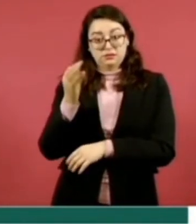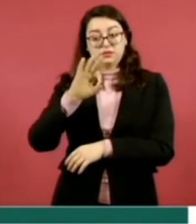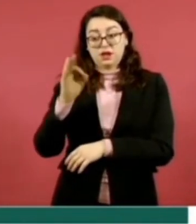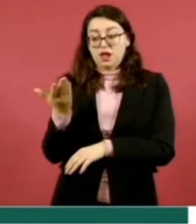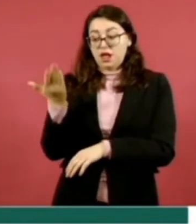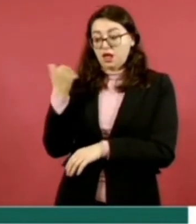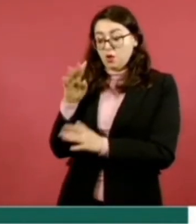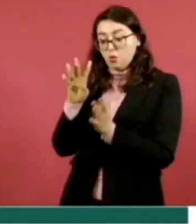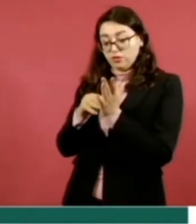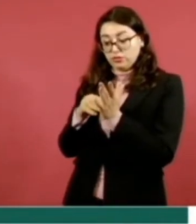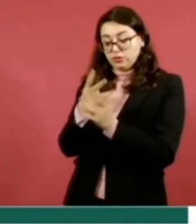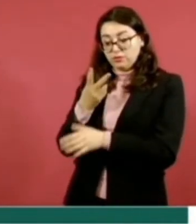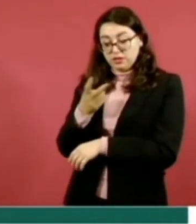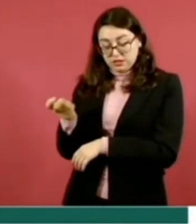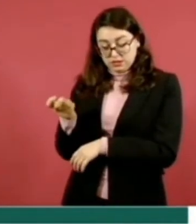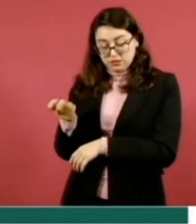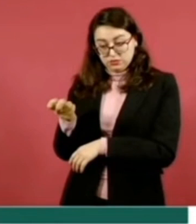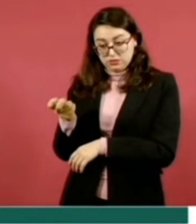de